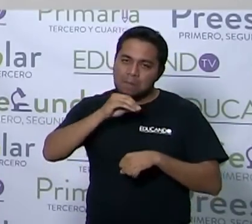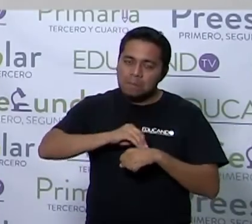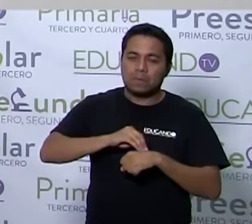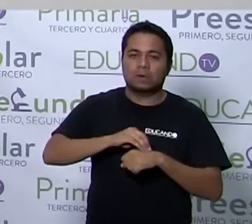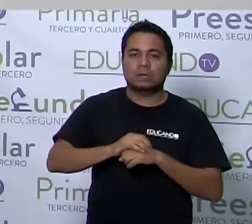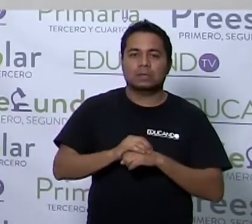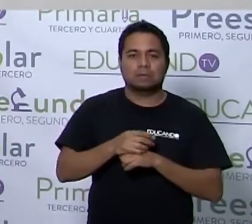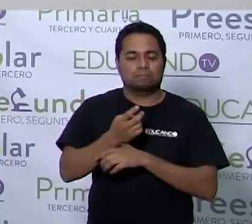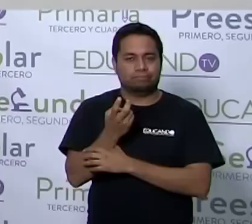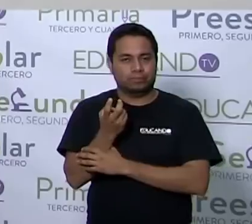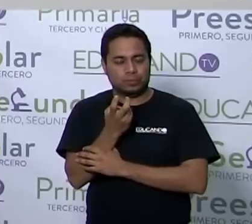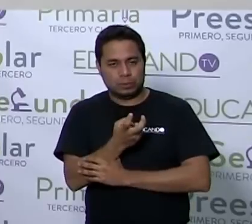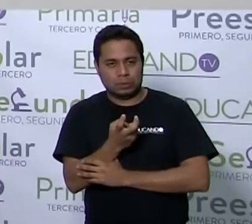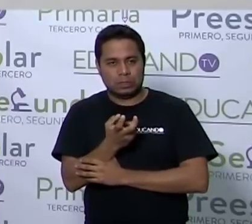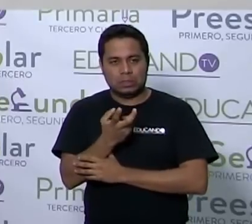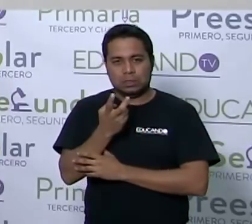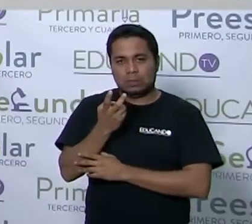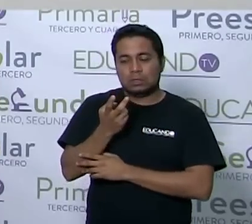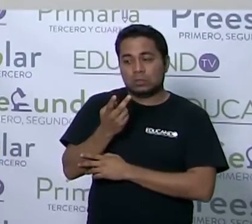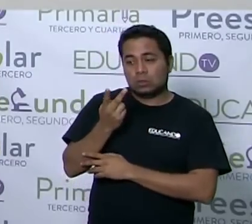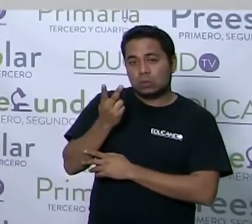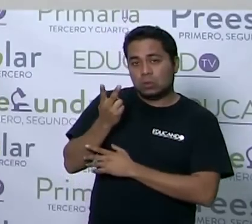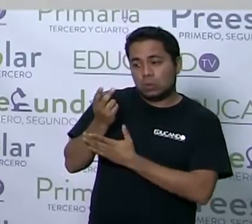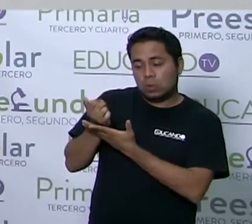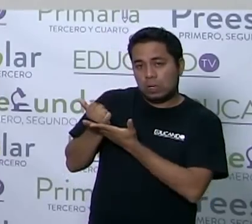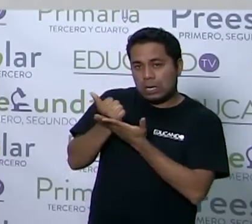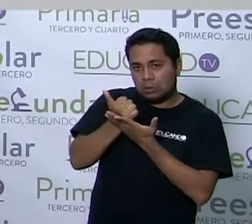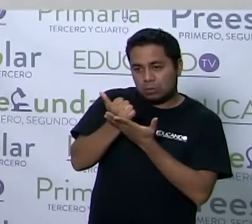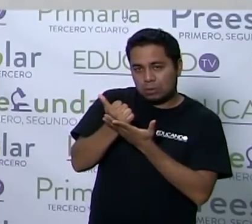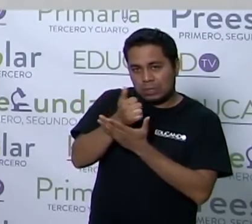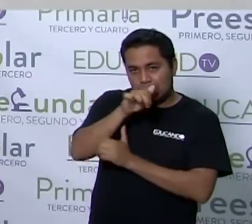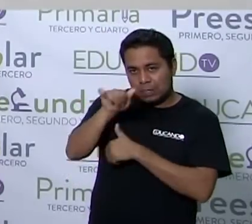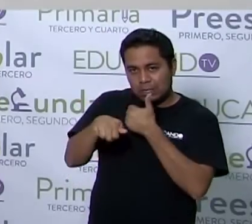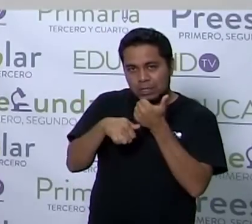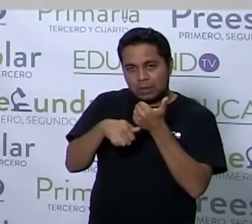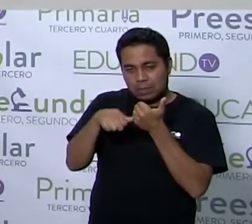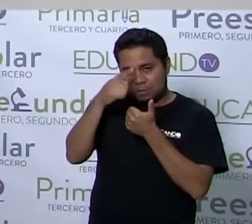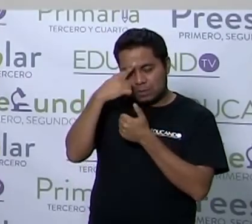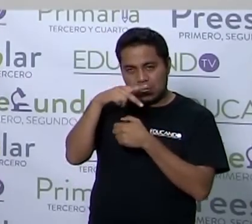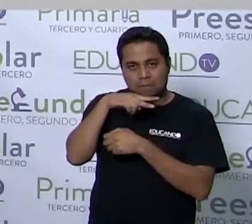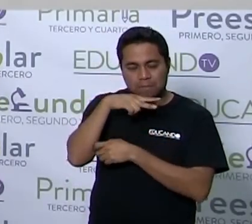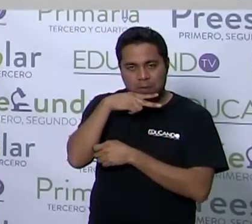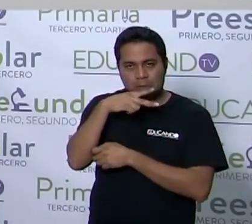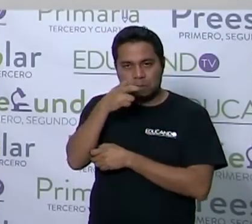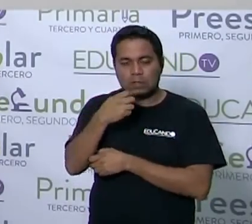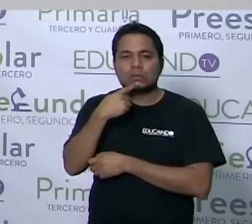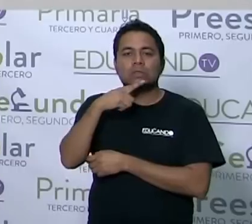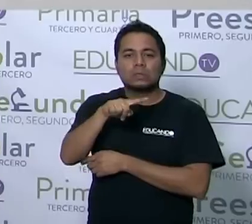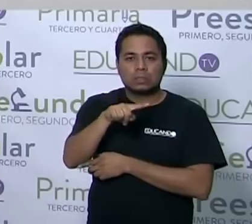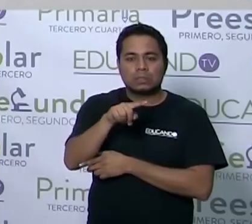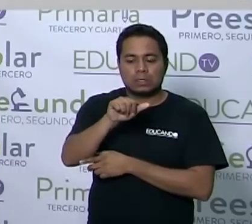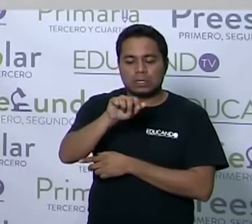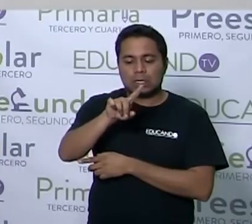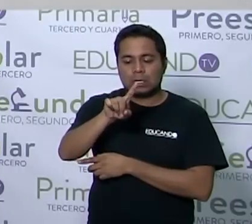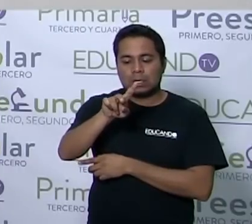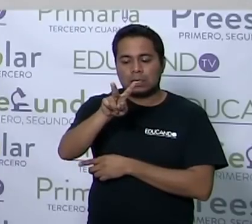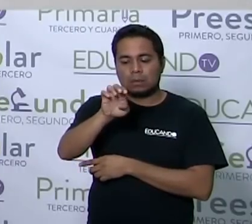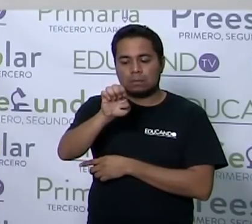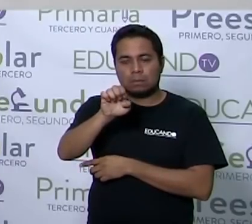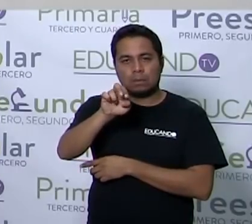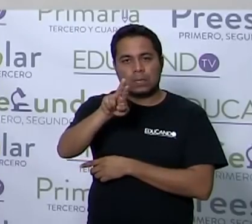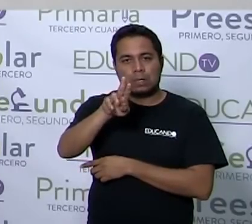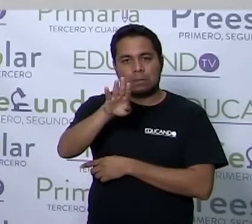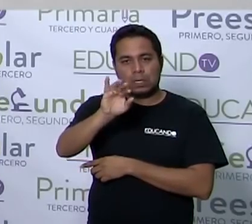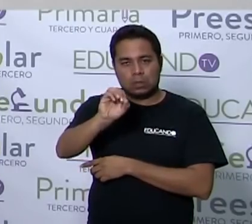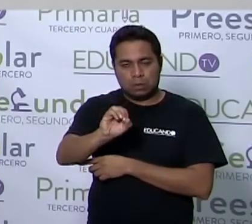lo tanto, está apoyando o está auxiliando al verbo. Entonces, por eso se llama adverbio esa